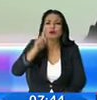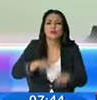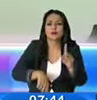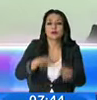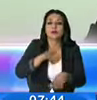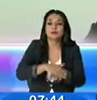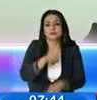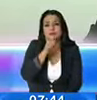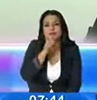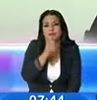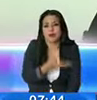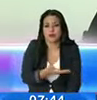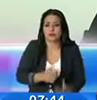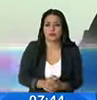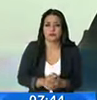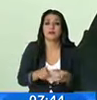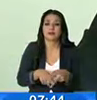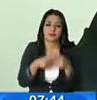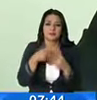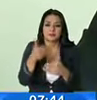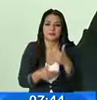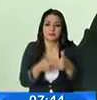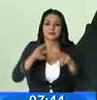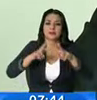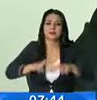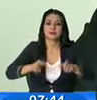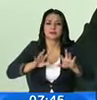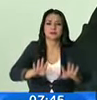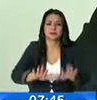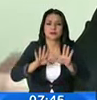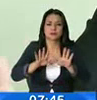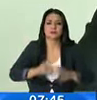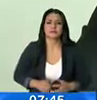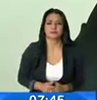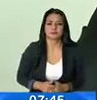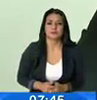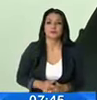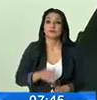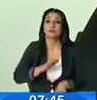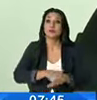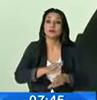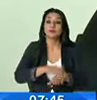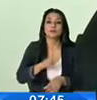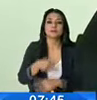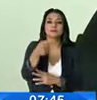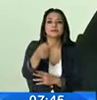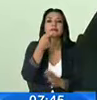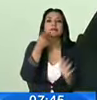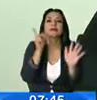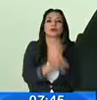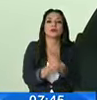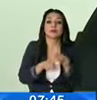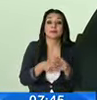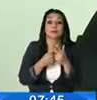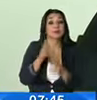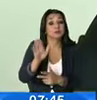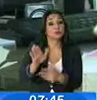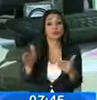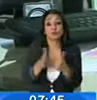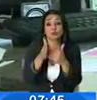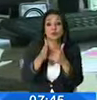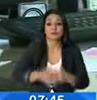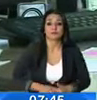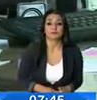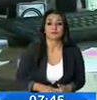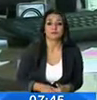reserva del caso que se iniciarán en las próximas investigaciones previas que se darán correspondientes a las próximas denuncias que iniciaremos en su momento oportuno.